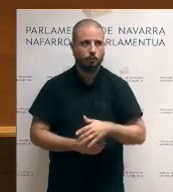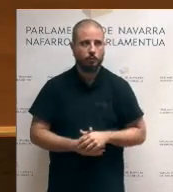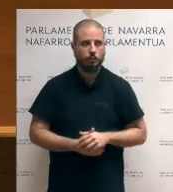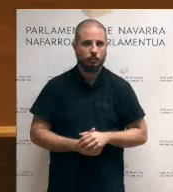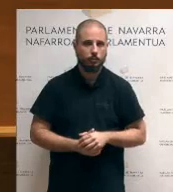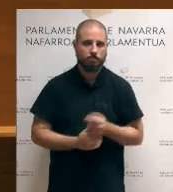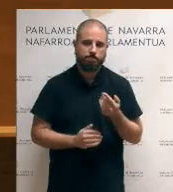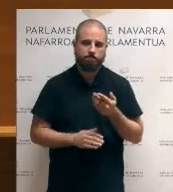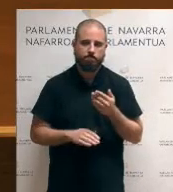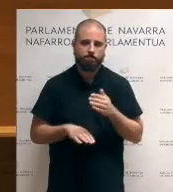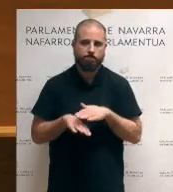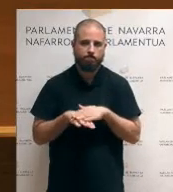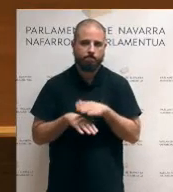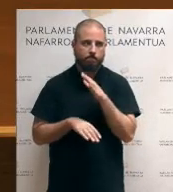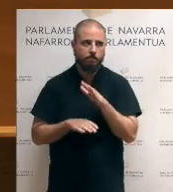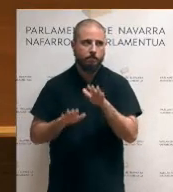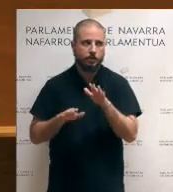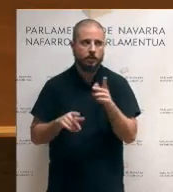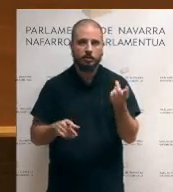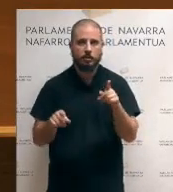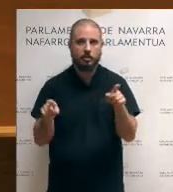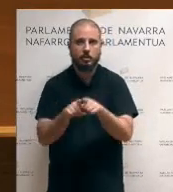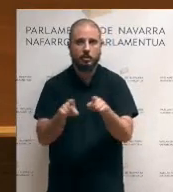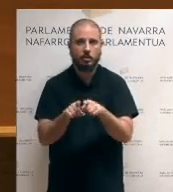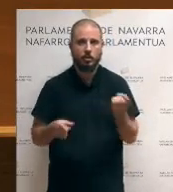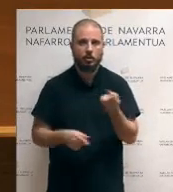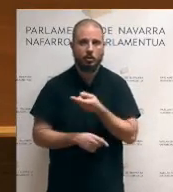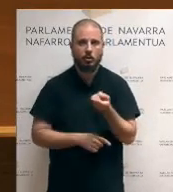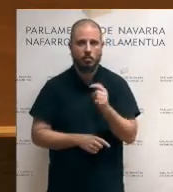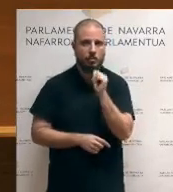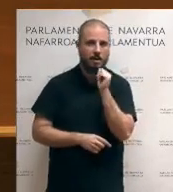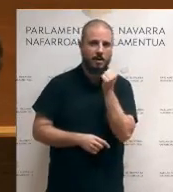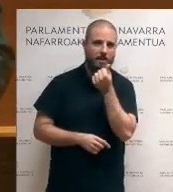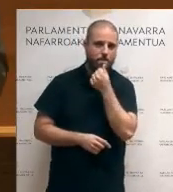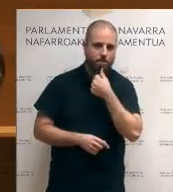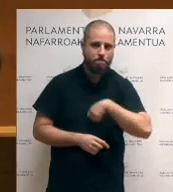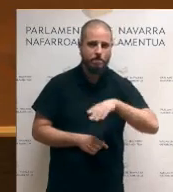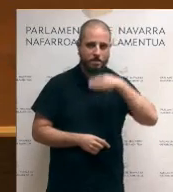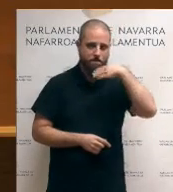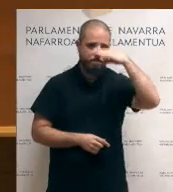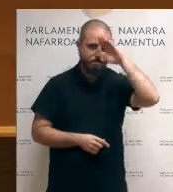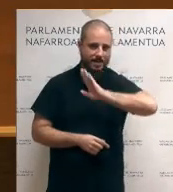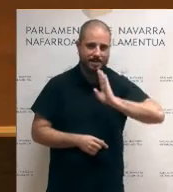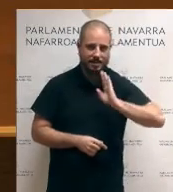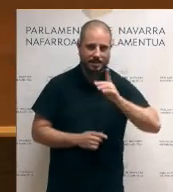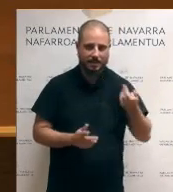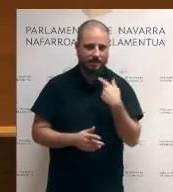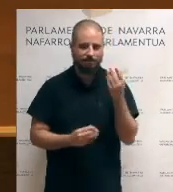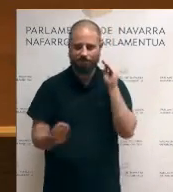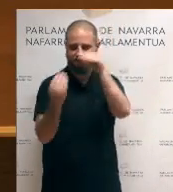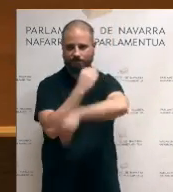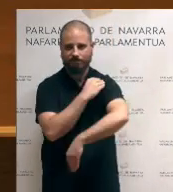lamento decírselo, al famoso PIN parental, con el que no estamos de acuerdo en absoluto. Entre otras cosas, porque tenemos claro los mecanismos